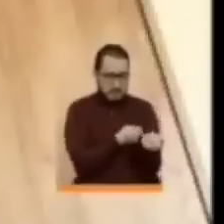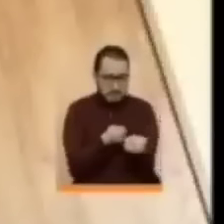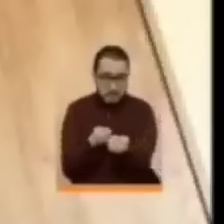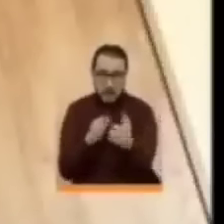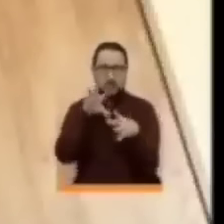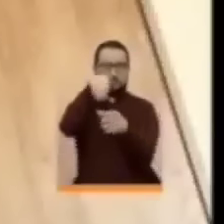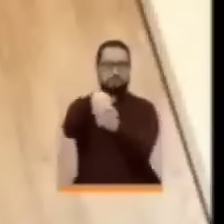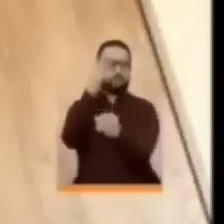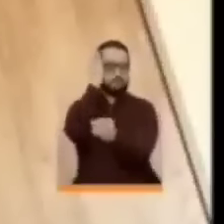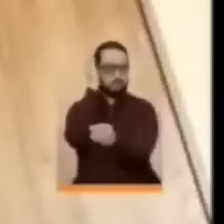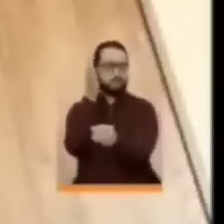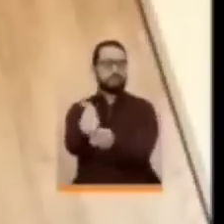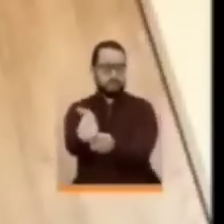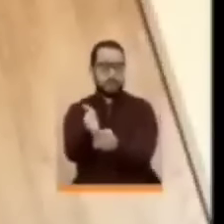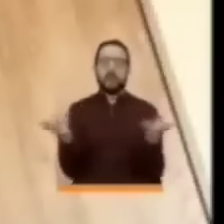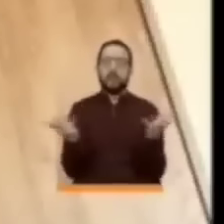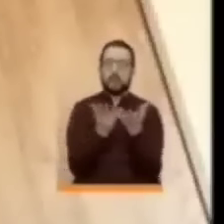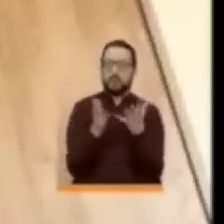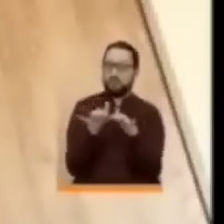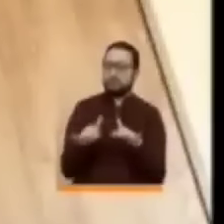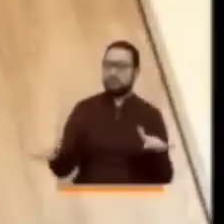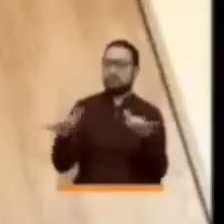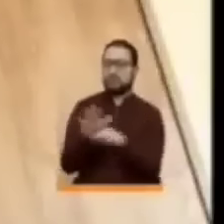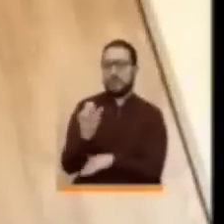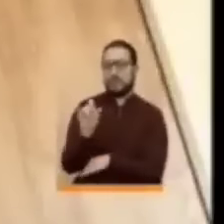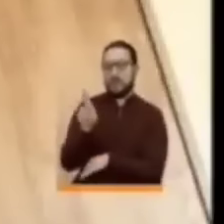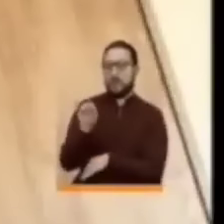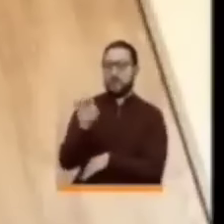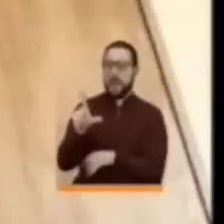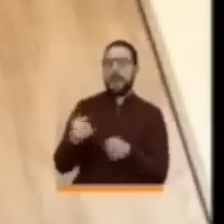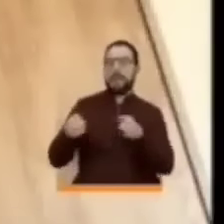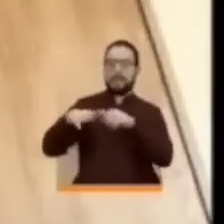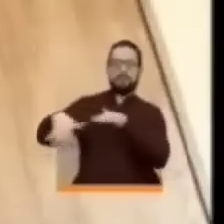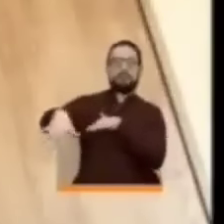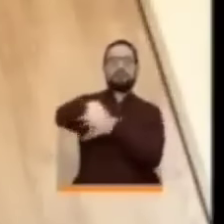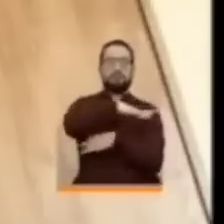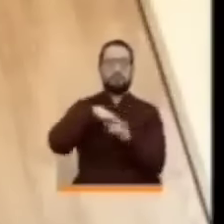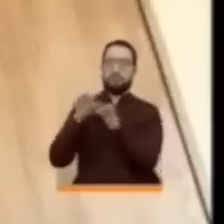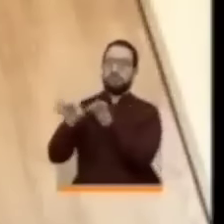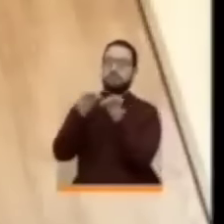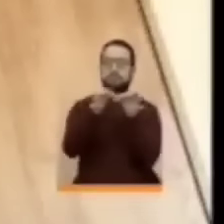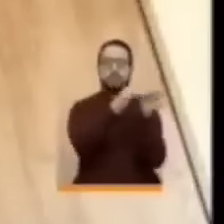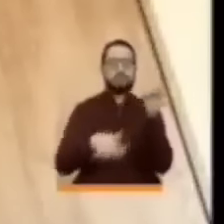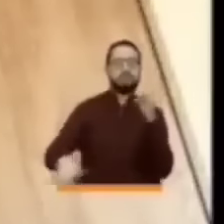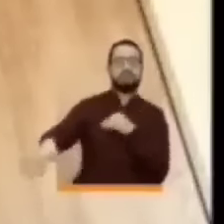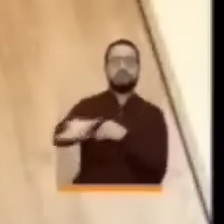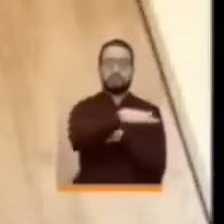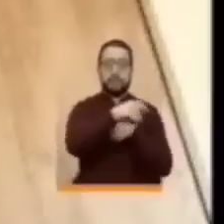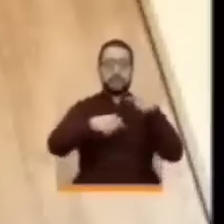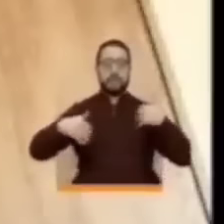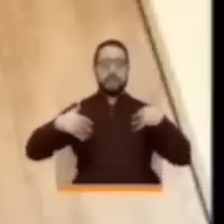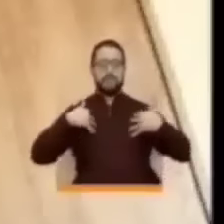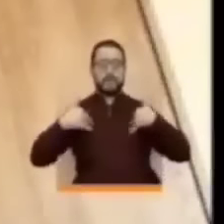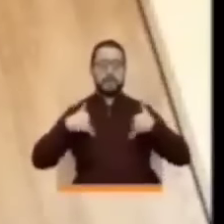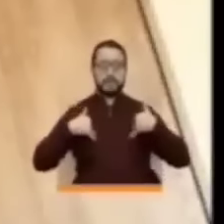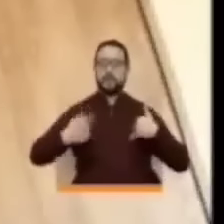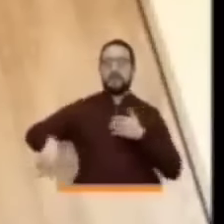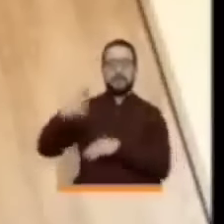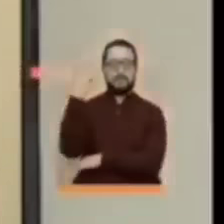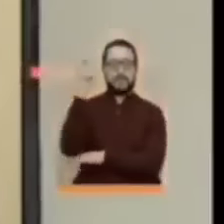terror no solo el área urbana y rural de Yermal, sino sus alrededores, municipios alrededores, dejando una estela de víctimas que la Fiscalía ha determinado